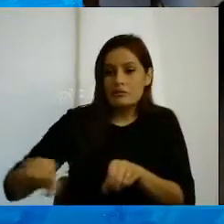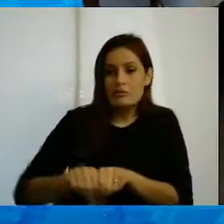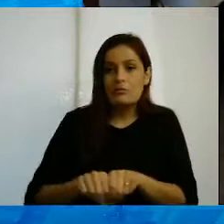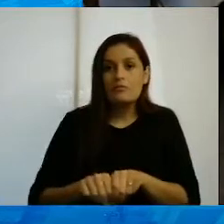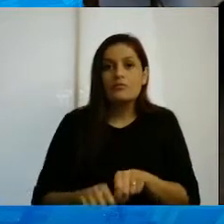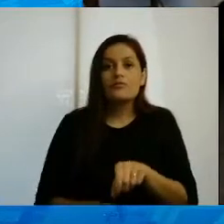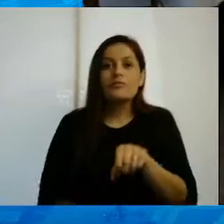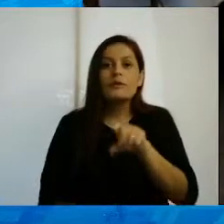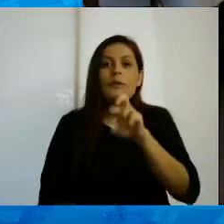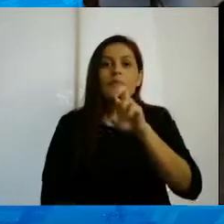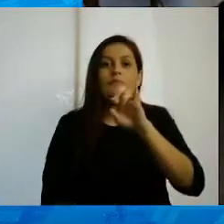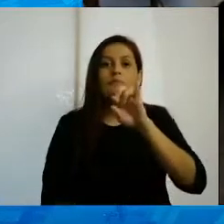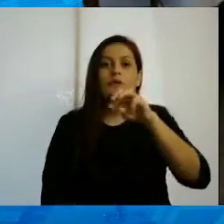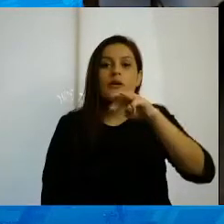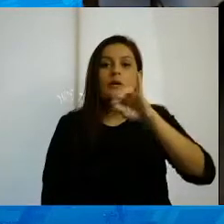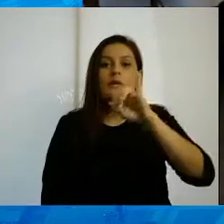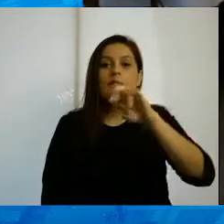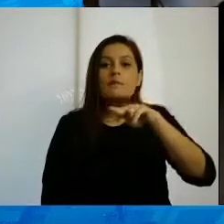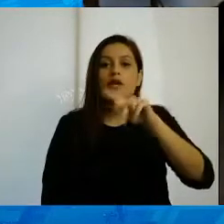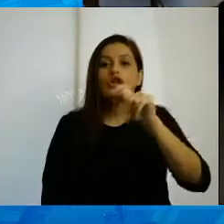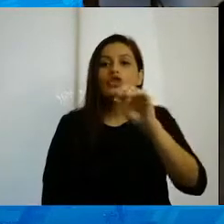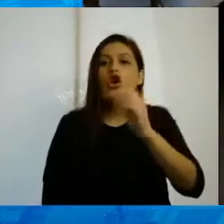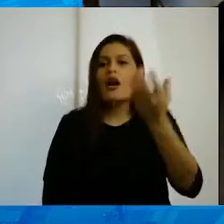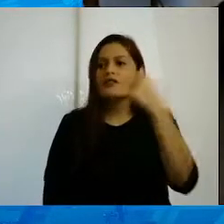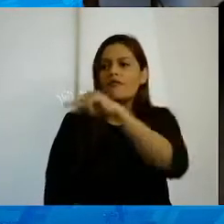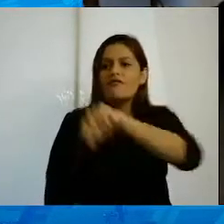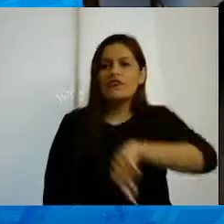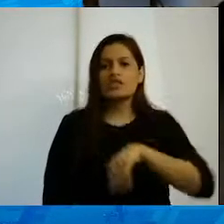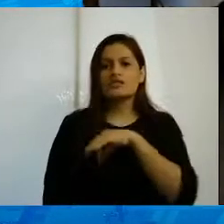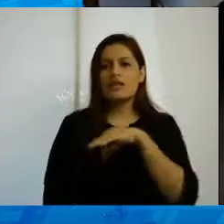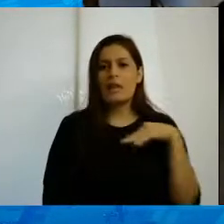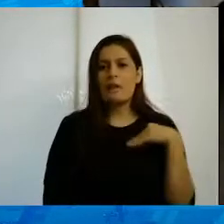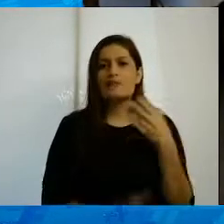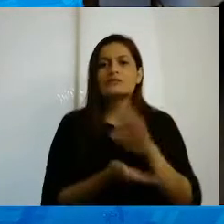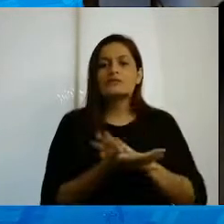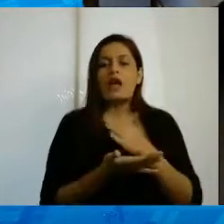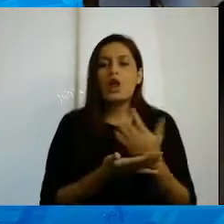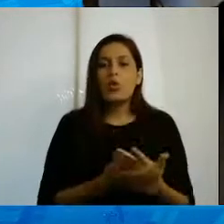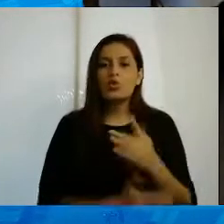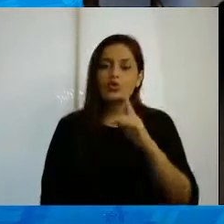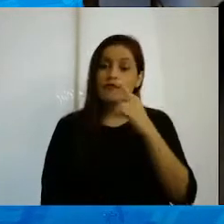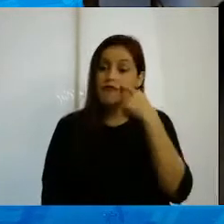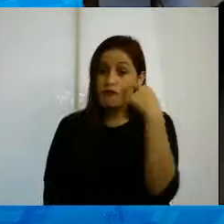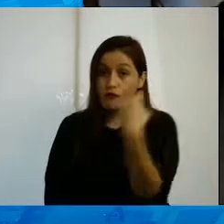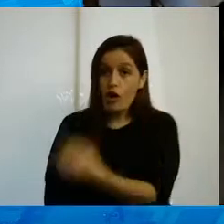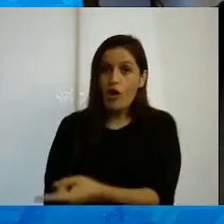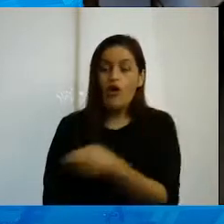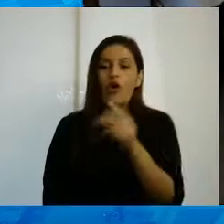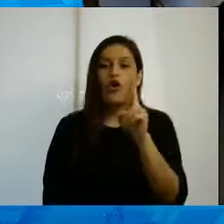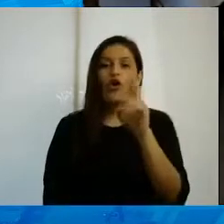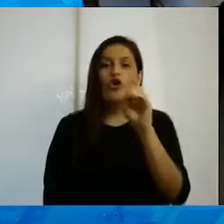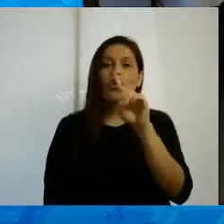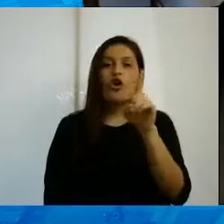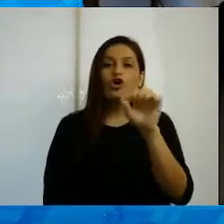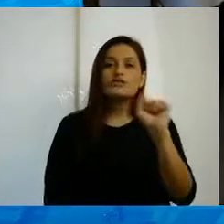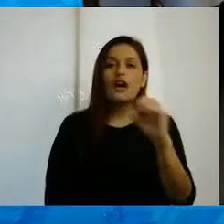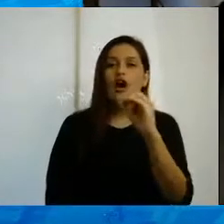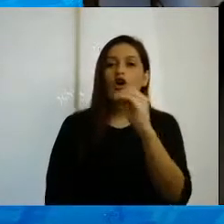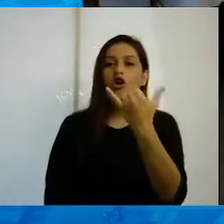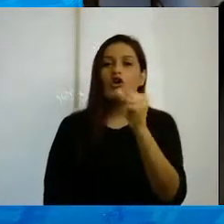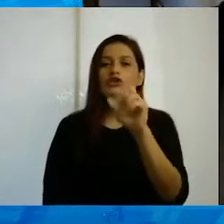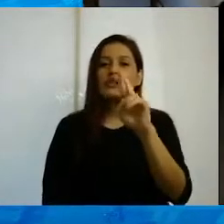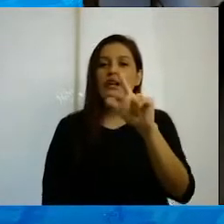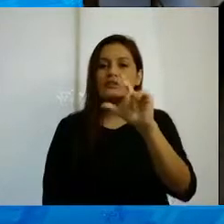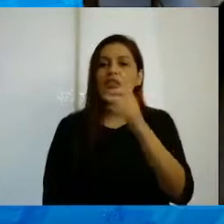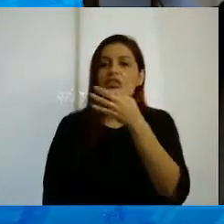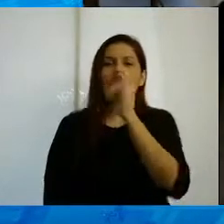de Mayarauco, que en su minuto vino la Seremi de salud, la señora Rosso Yarse, tuvo el ex gobernador también, y dijo que